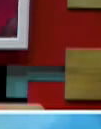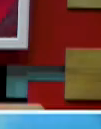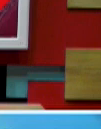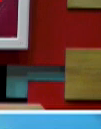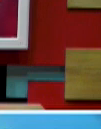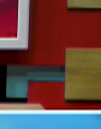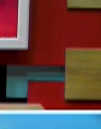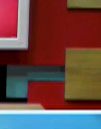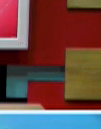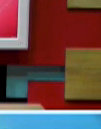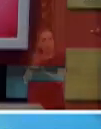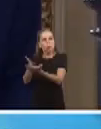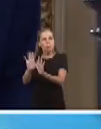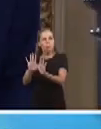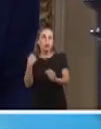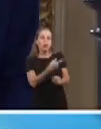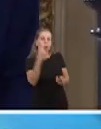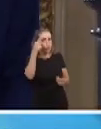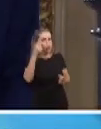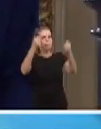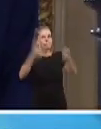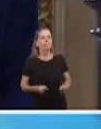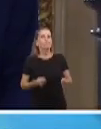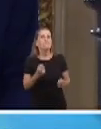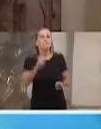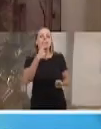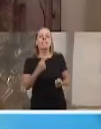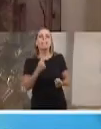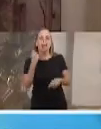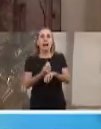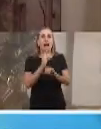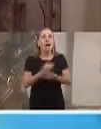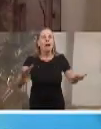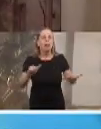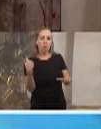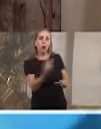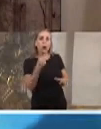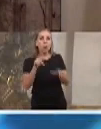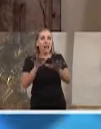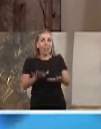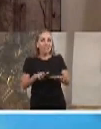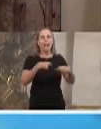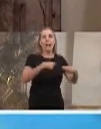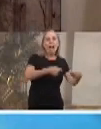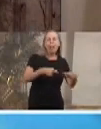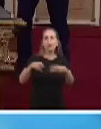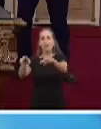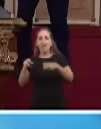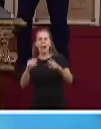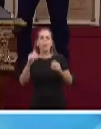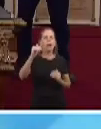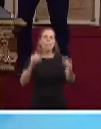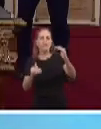peajes, por ejemplo. Es un mecanismo novedoso que hasta ahora no ha comenzado a funcionar y que se